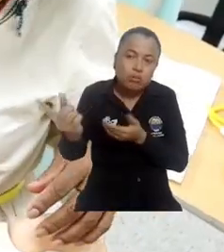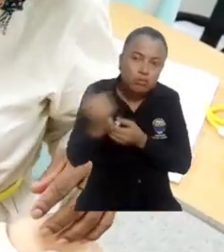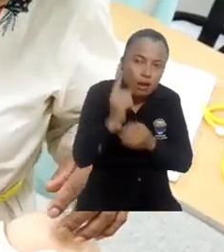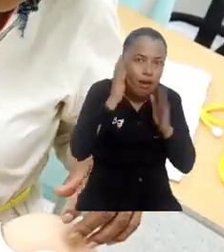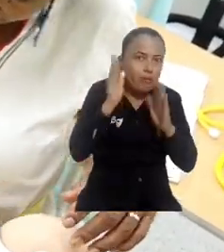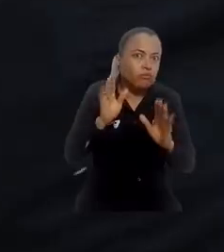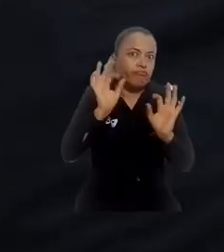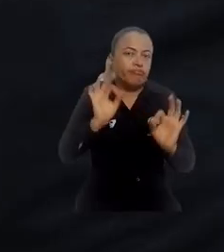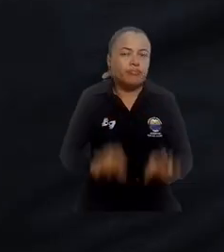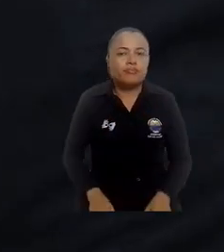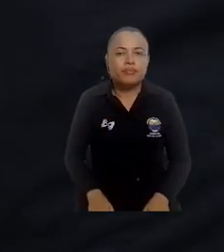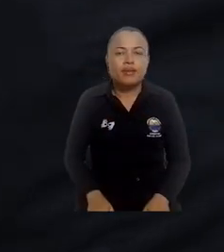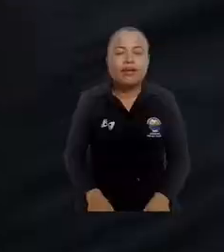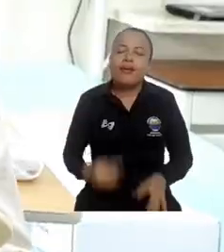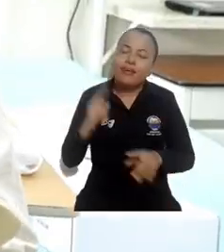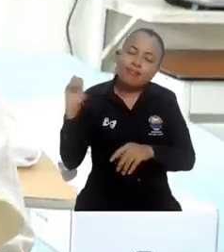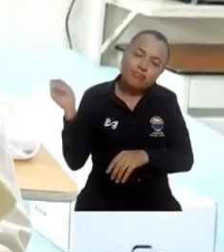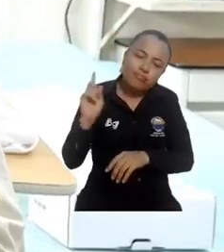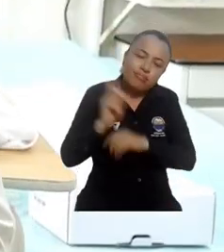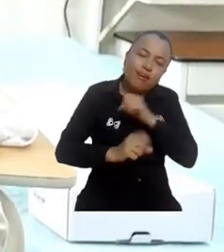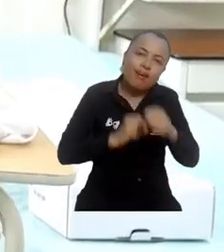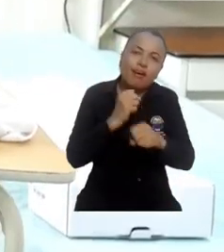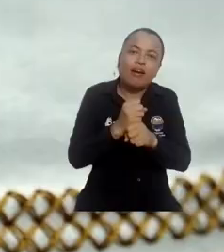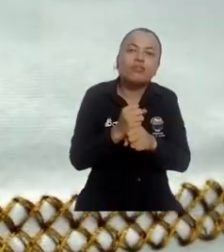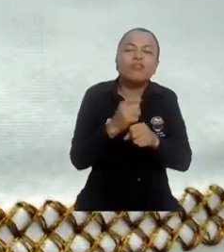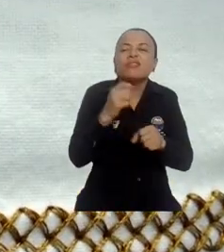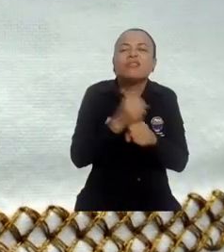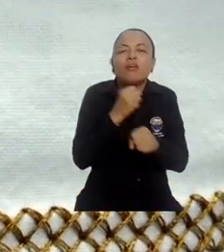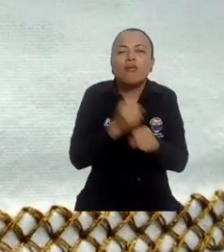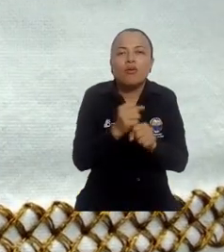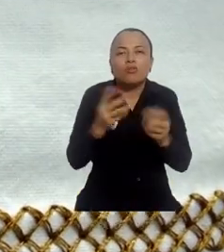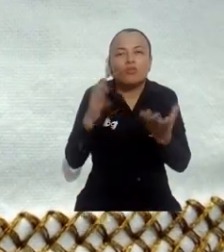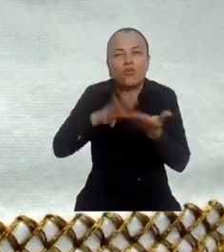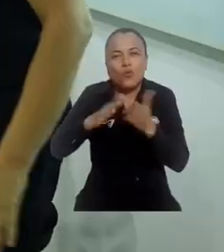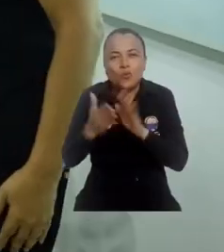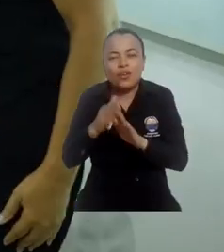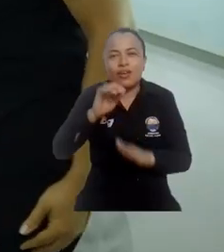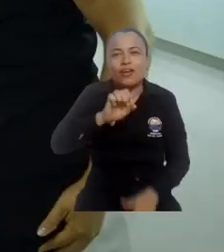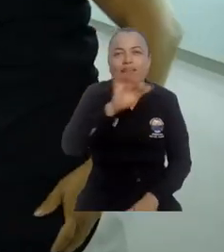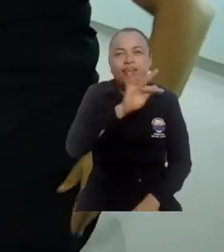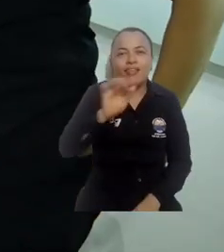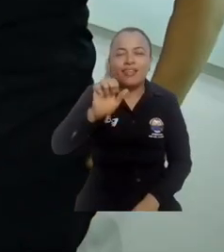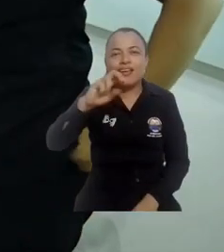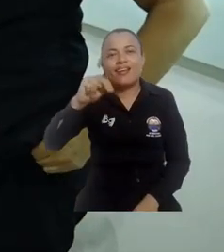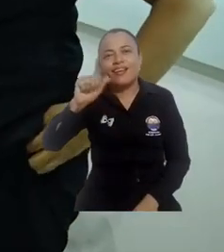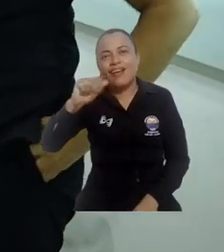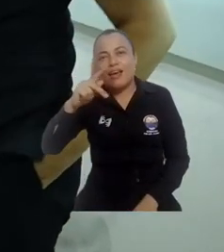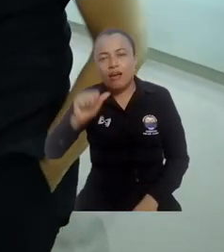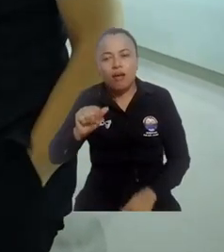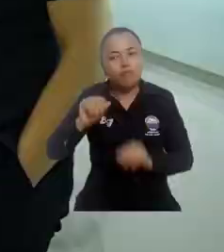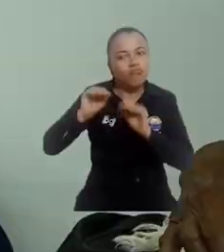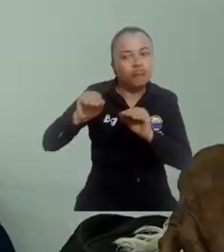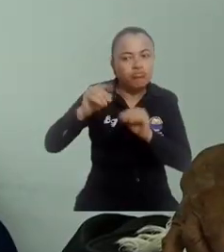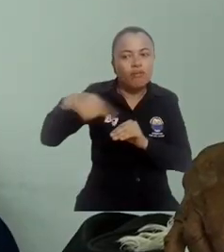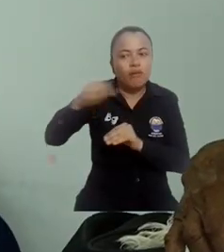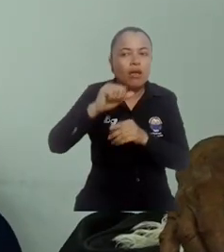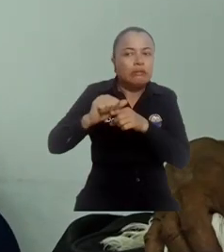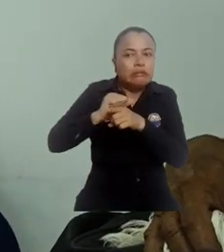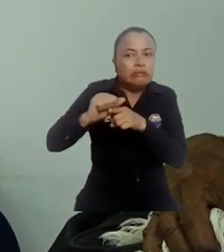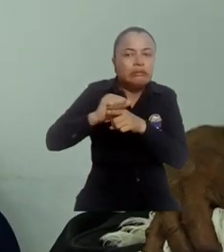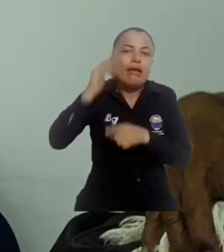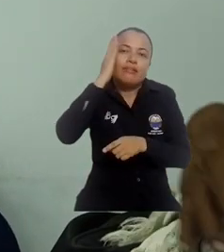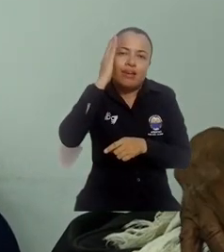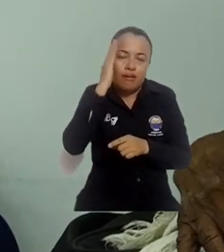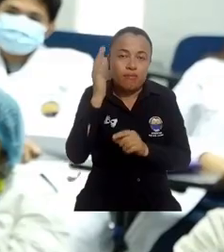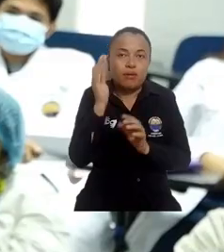largo de 3 años este trabajo se ha realizado de la mano de la comunidad Etenaca para proporcionarles un entrenamiento que les permita saber